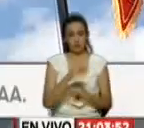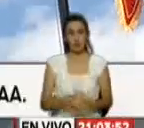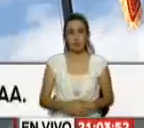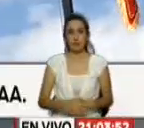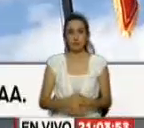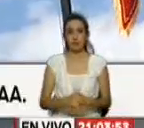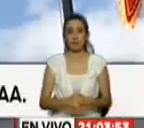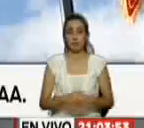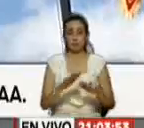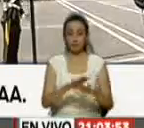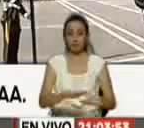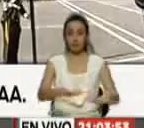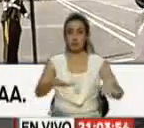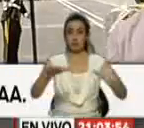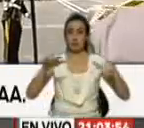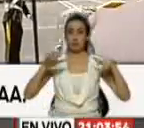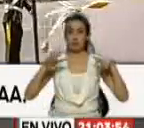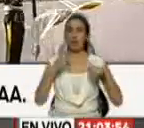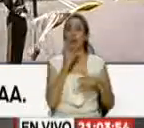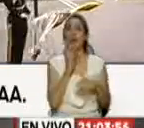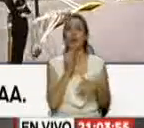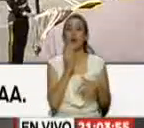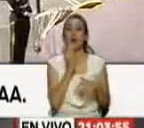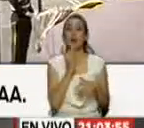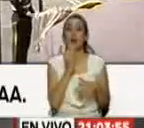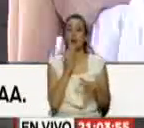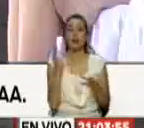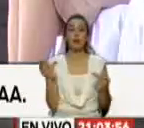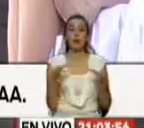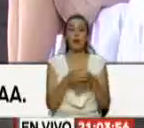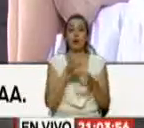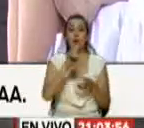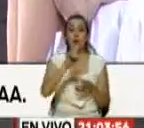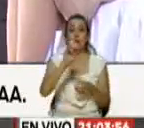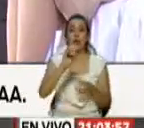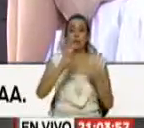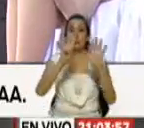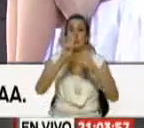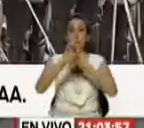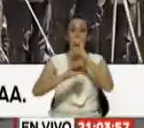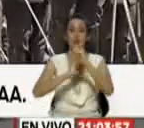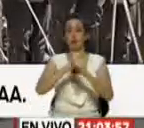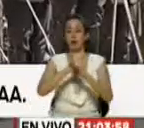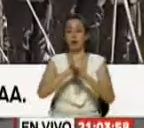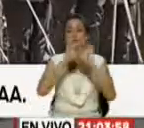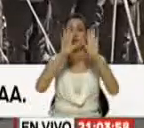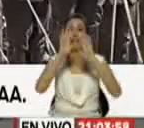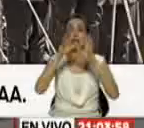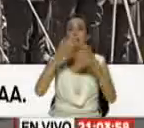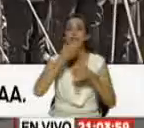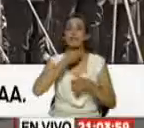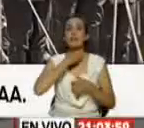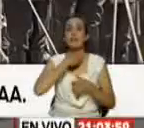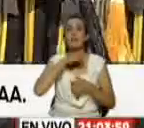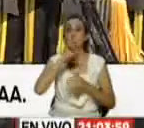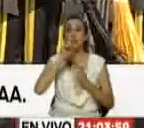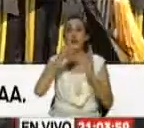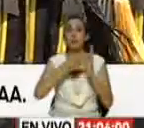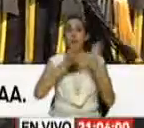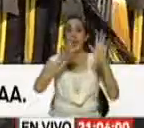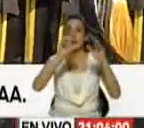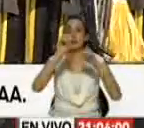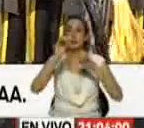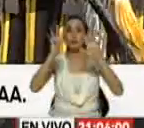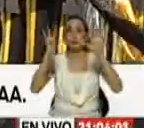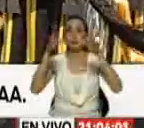El campo de Marte de la Escuela Militar Eloy Alfaro fue el escenario para conmemorar 209 años de la gesta libertaria del 10 de agosto de 1809. Allí, en una